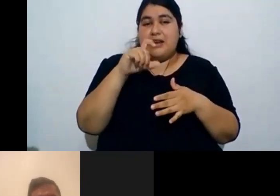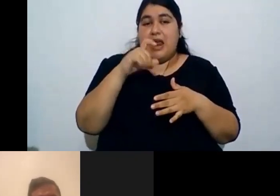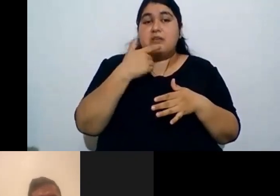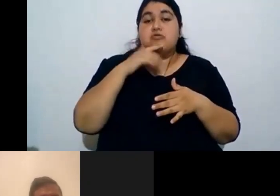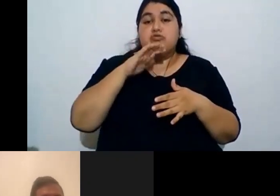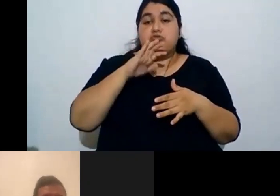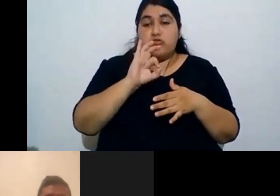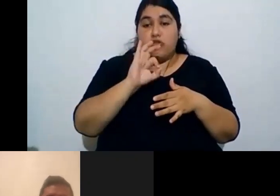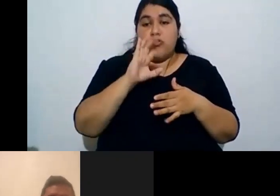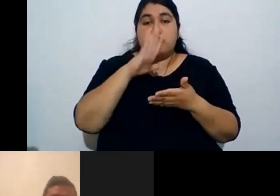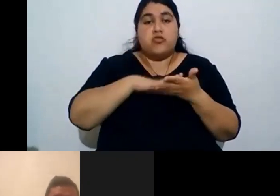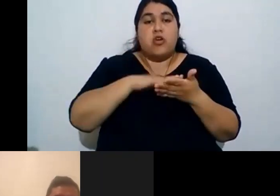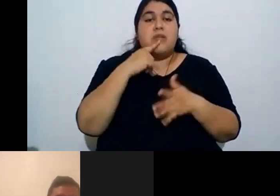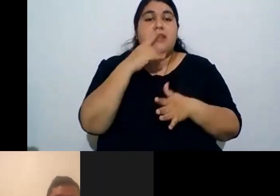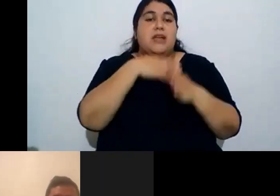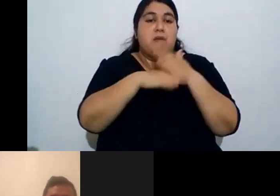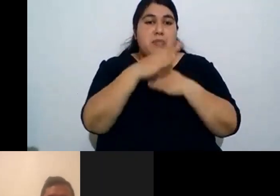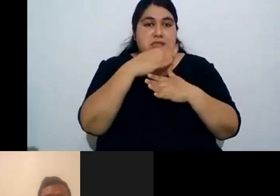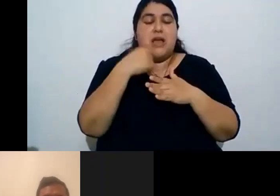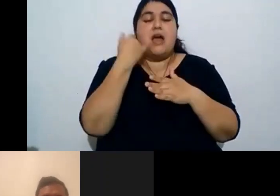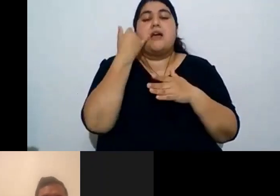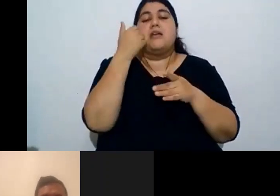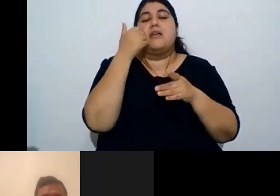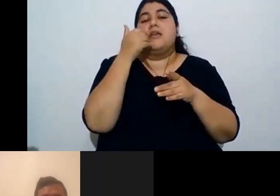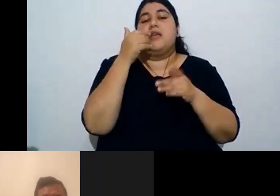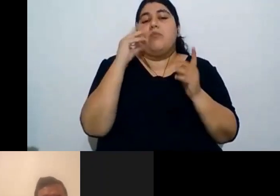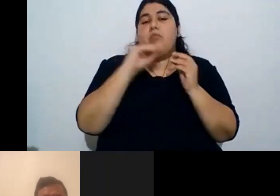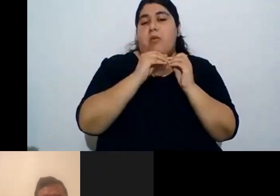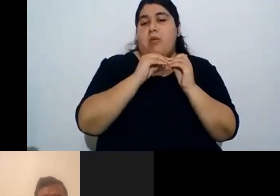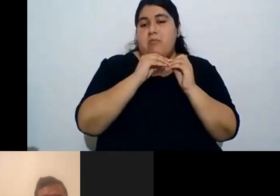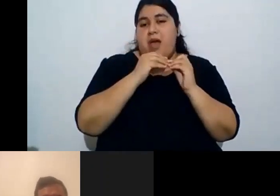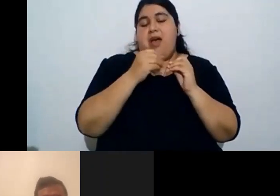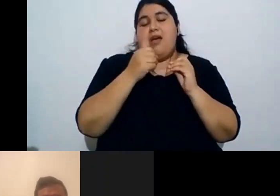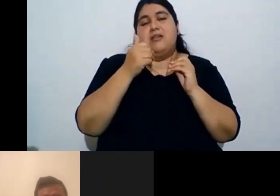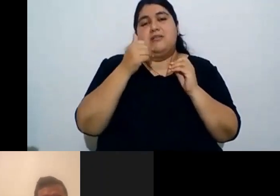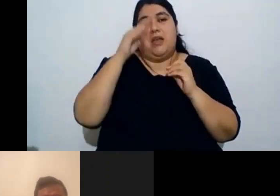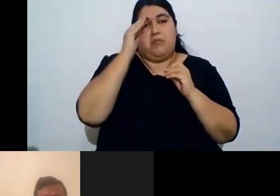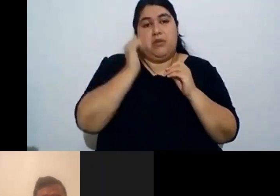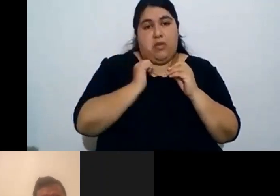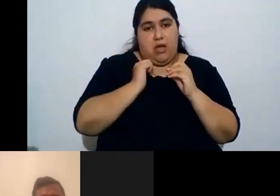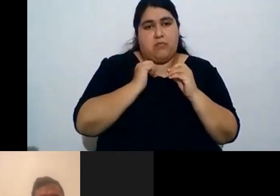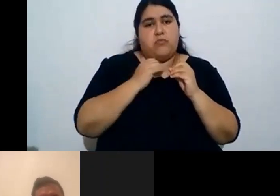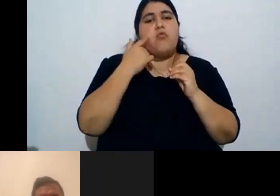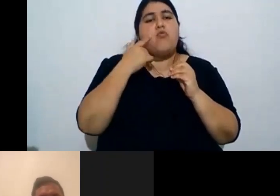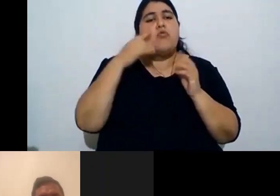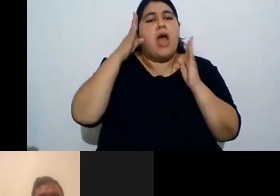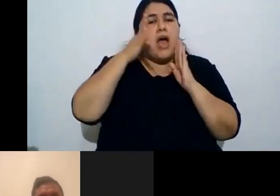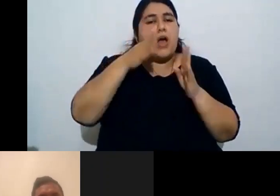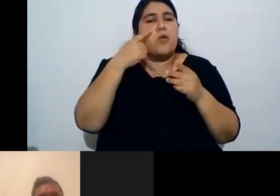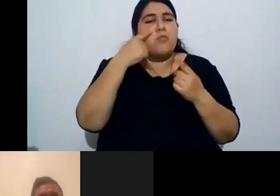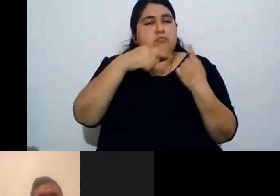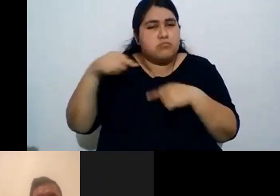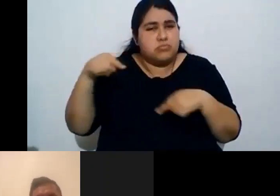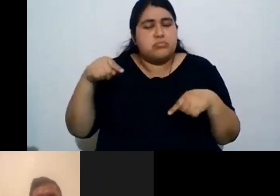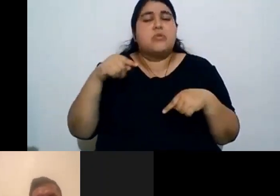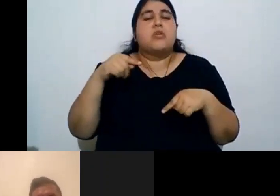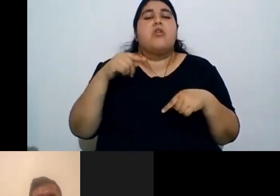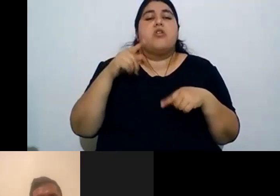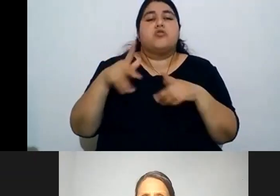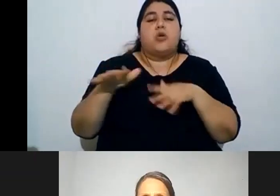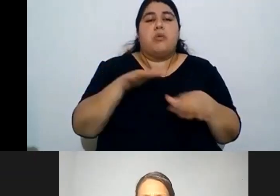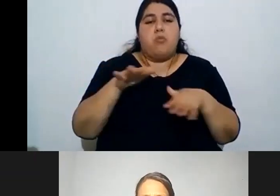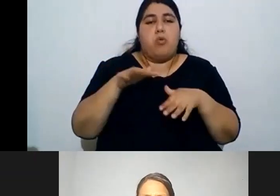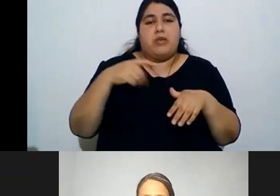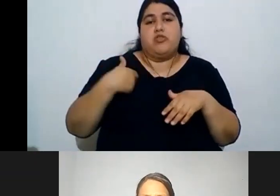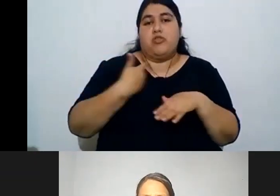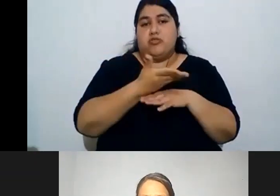La discapacidad y el conflicto armado en Colombia, una perspectiva multisensorial. Es hecho por el Movimiento Social de